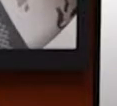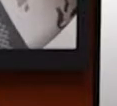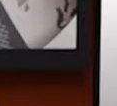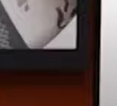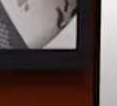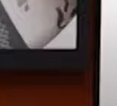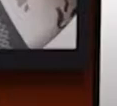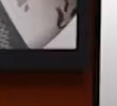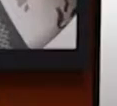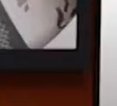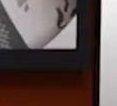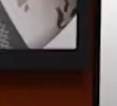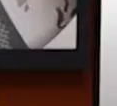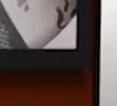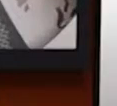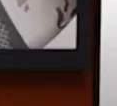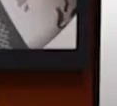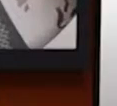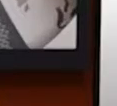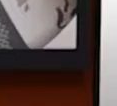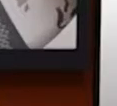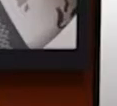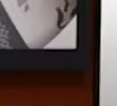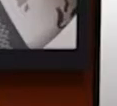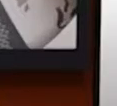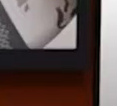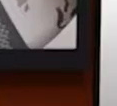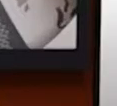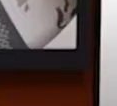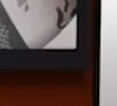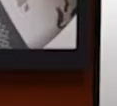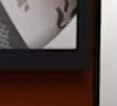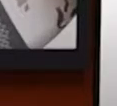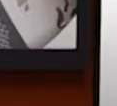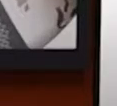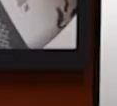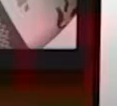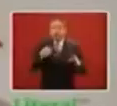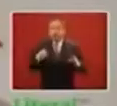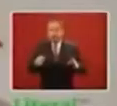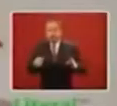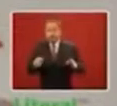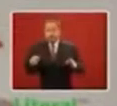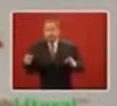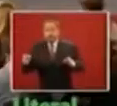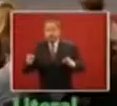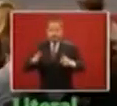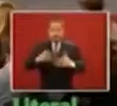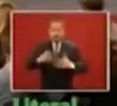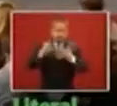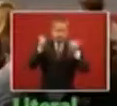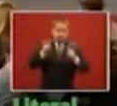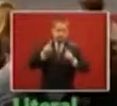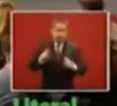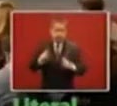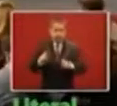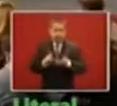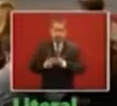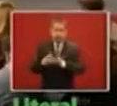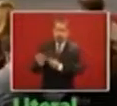como médico y no como funcionario del Lambiscón. Venus. Así es. Sí, Eduardo, fíjate, yo estoy de acuerdo